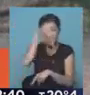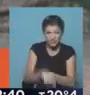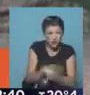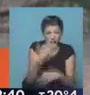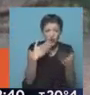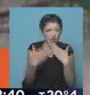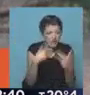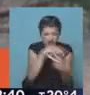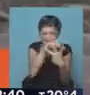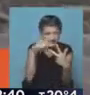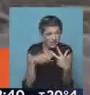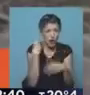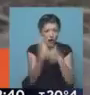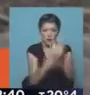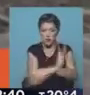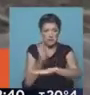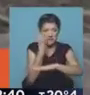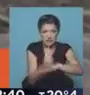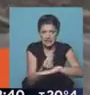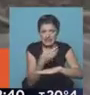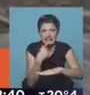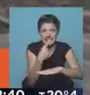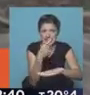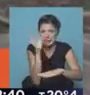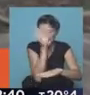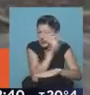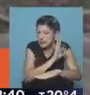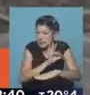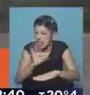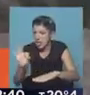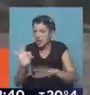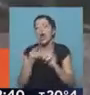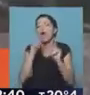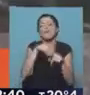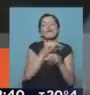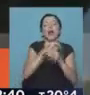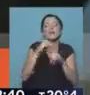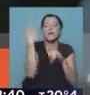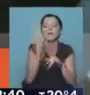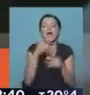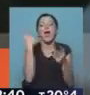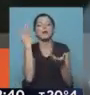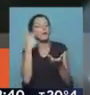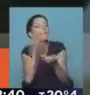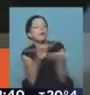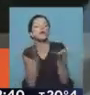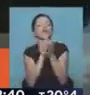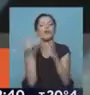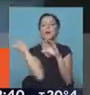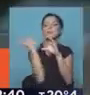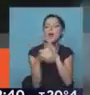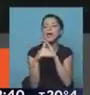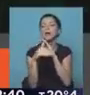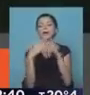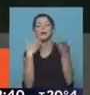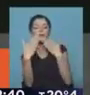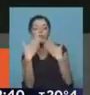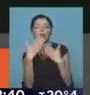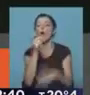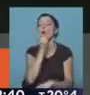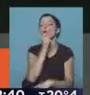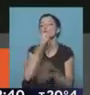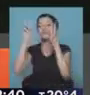las charlas que se las consumió, bueno, el sexo, los emails de Hillary Clinton, o temas de política internacional muy concretos como Putin y